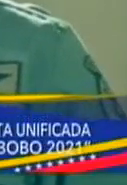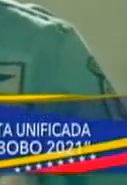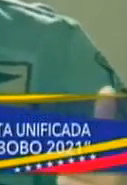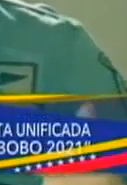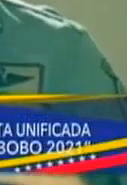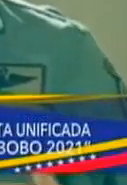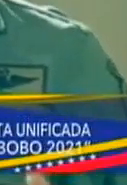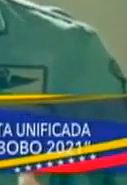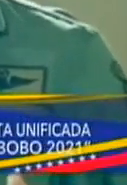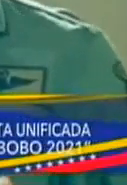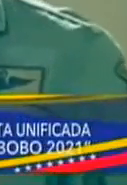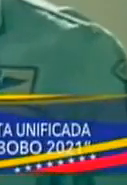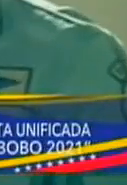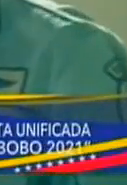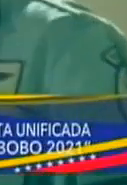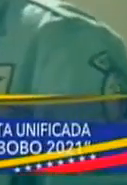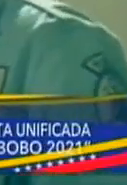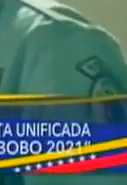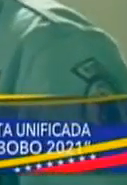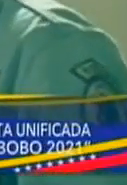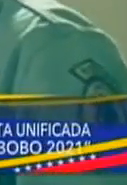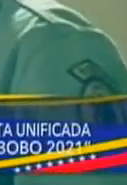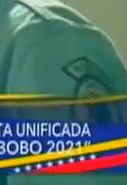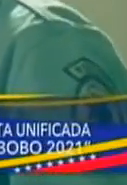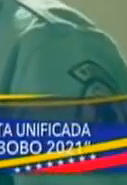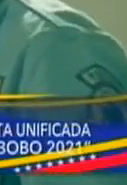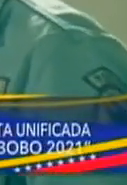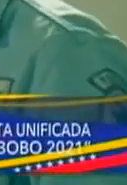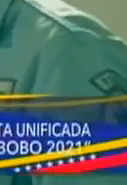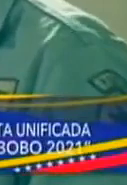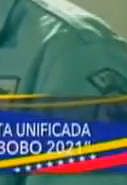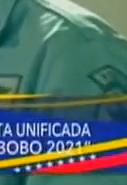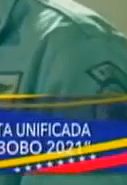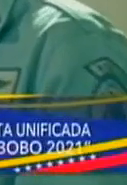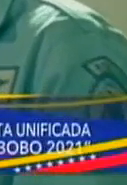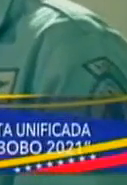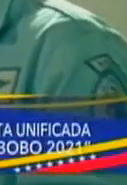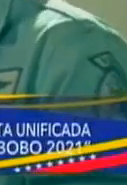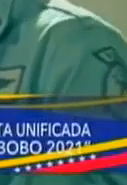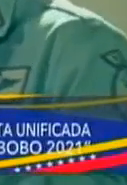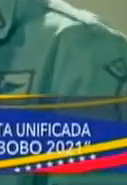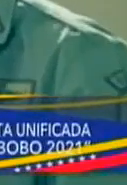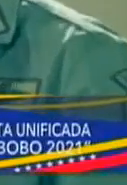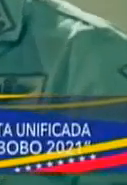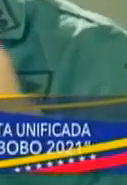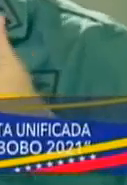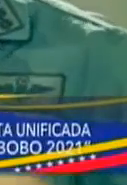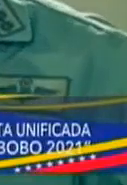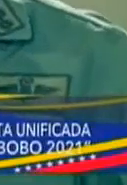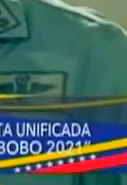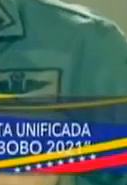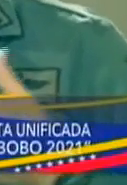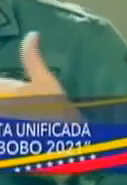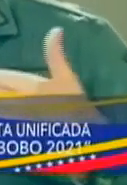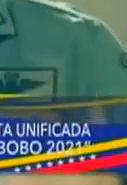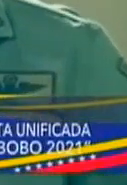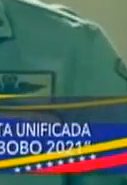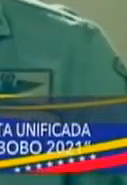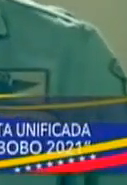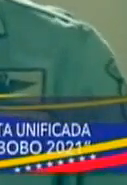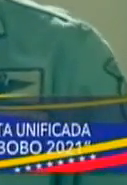es el bolivarianismo, la doctrina nuestra es Bolívar, nosotros tenemos la doctrina bolivariana. No hay que